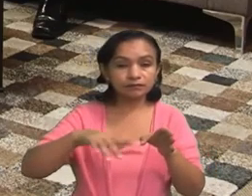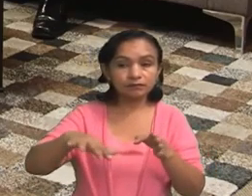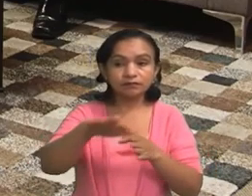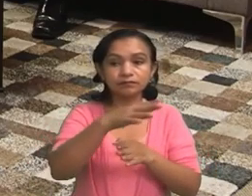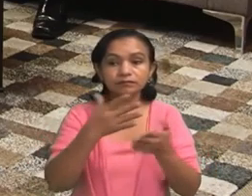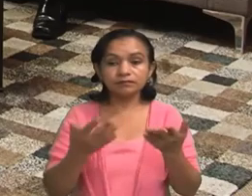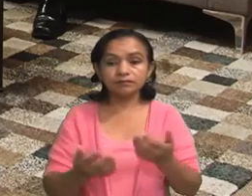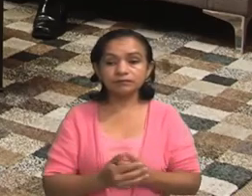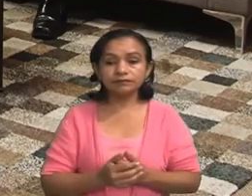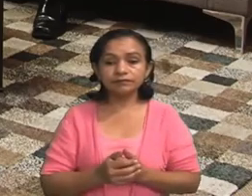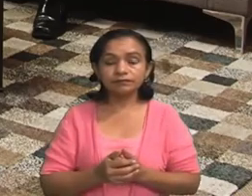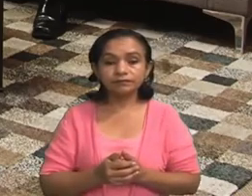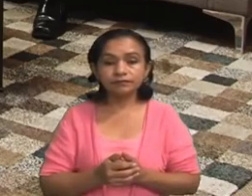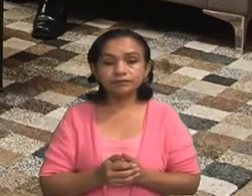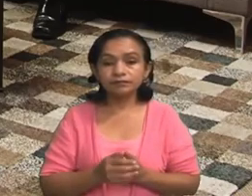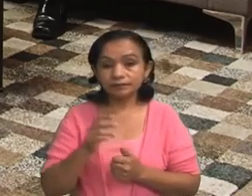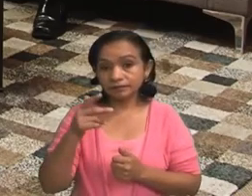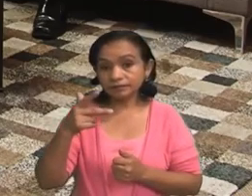Estas